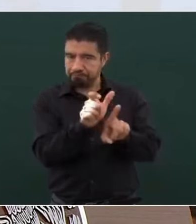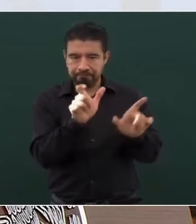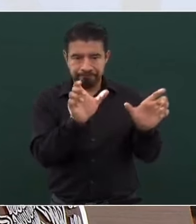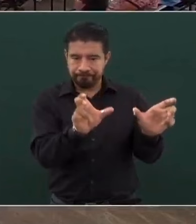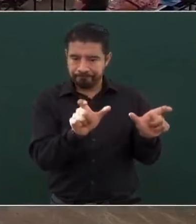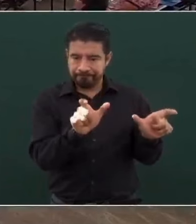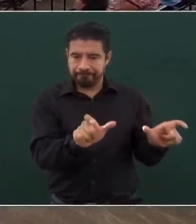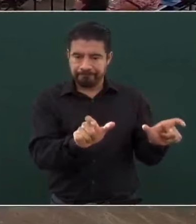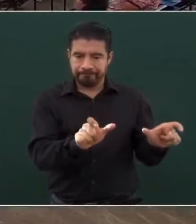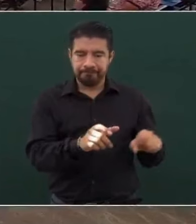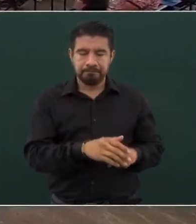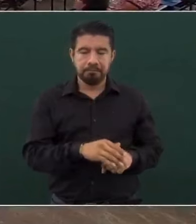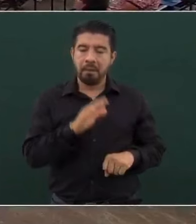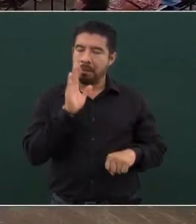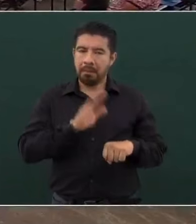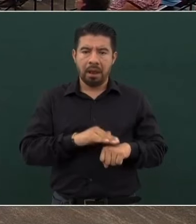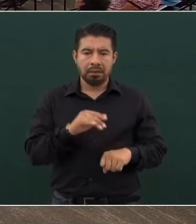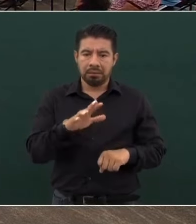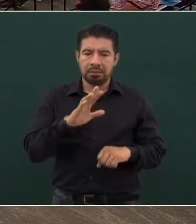los que se requieran.